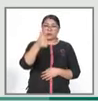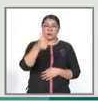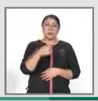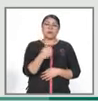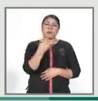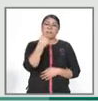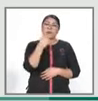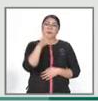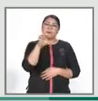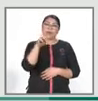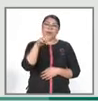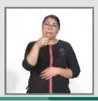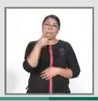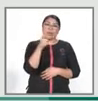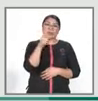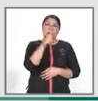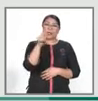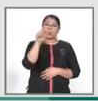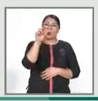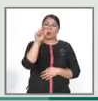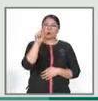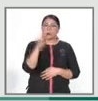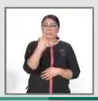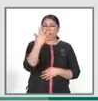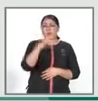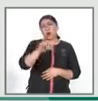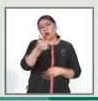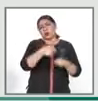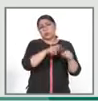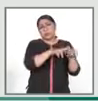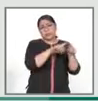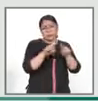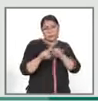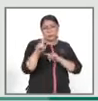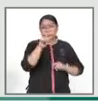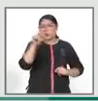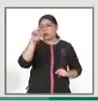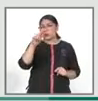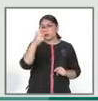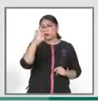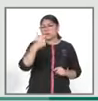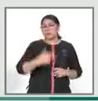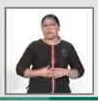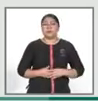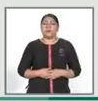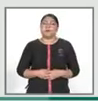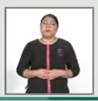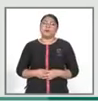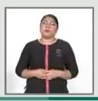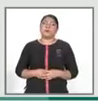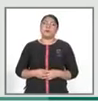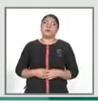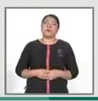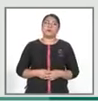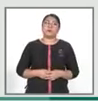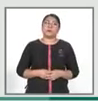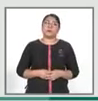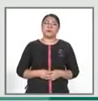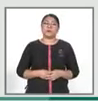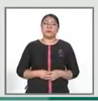Pemex 185 casos y otros 188 casos el personal de salud